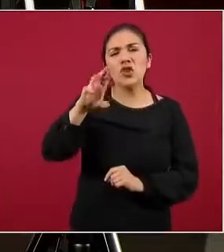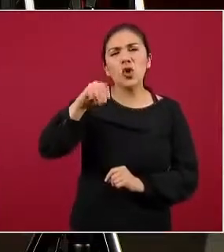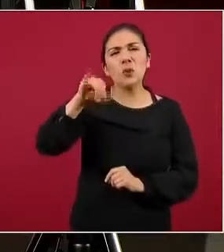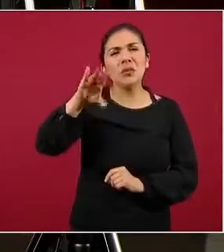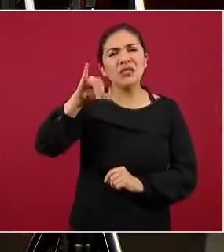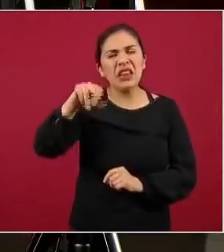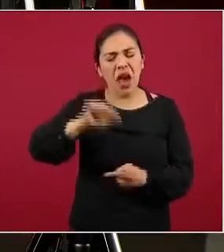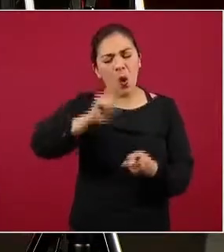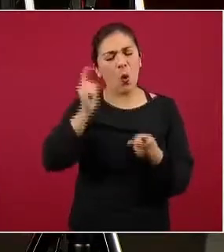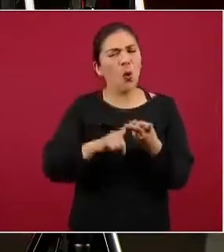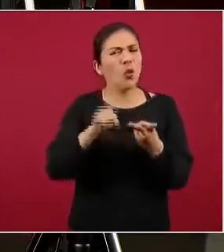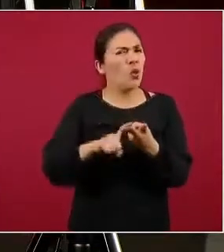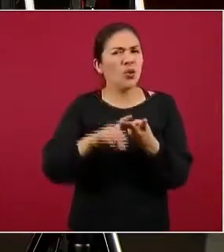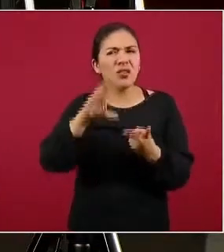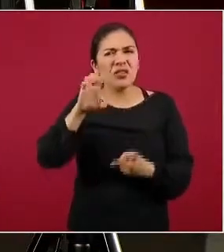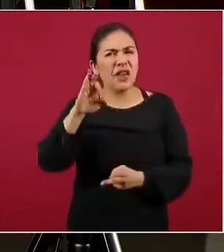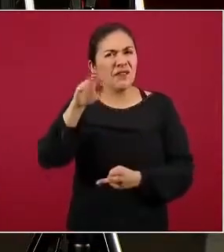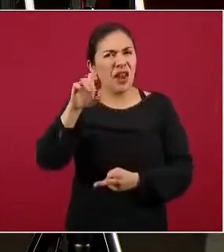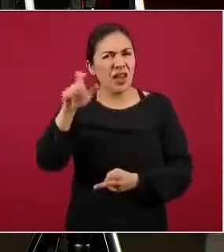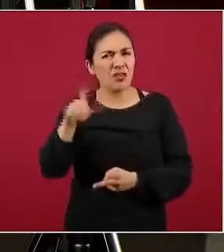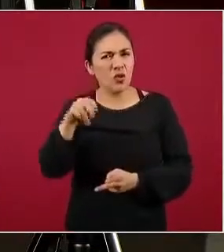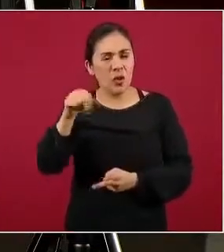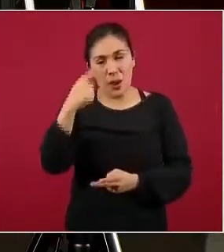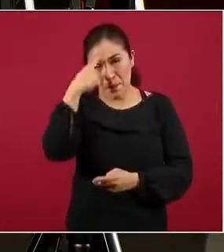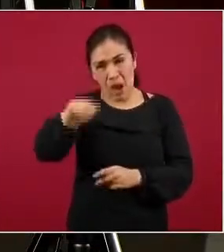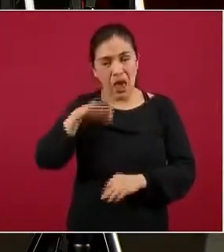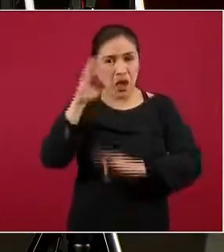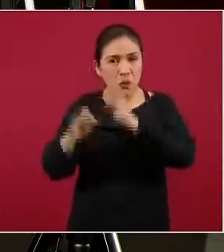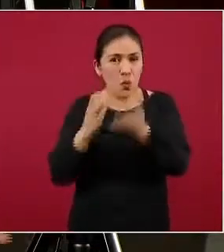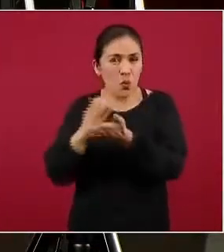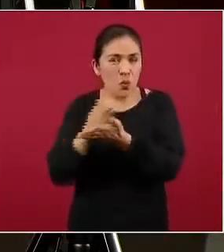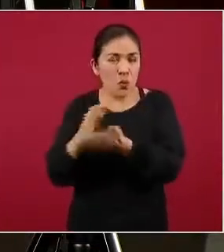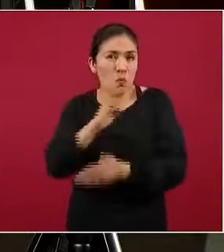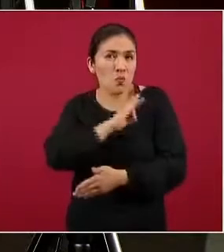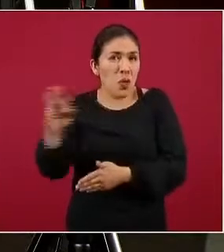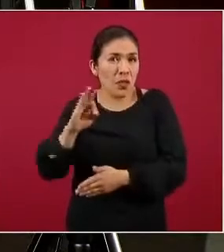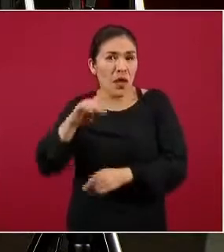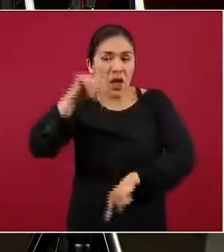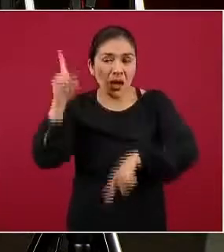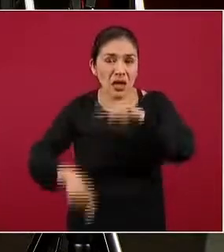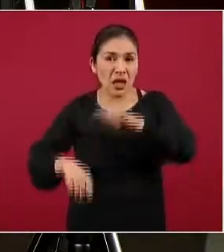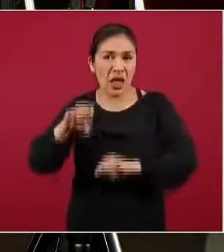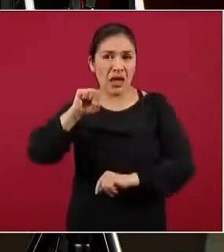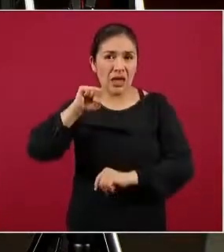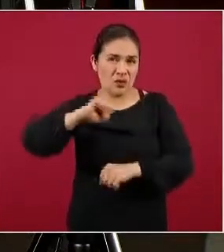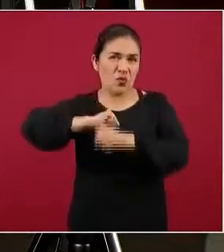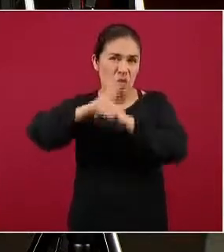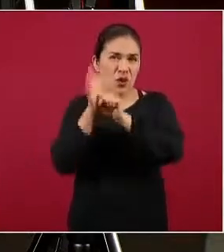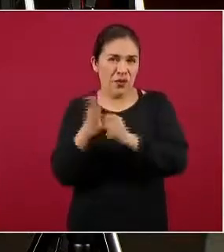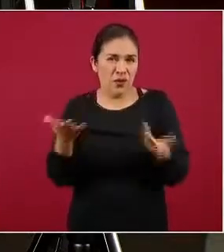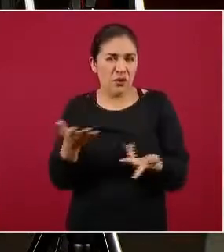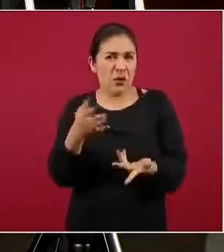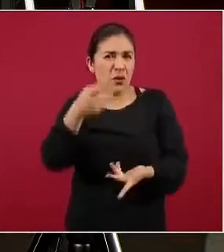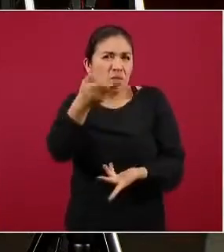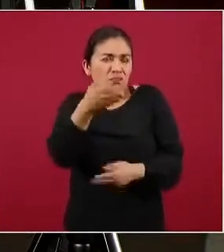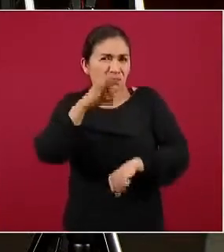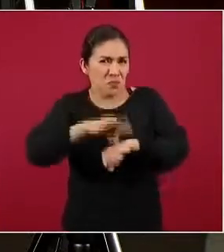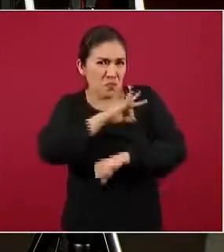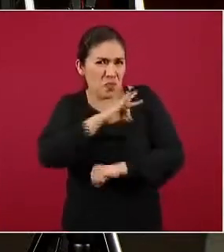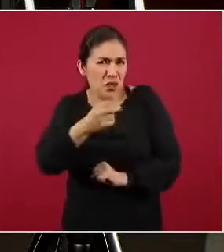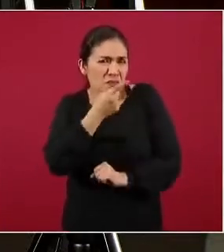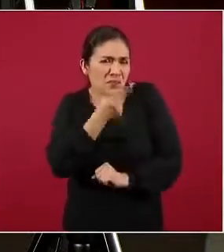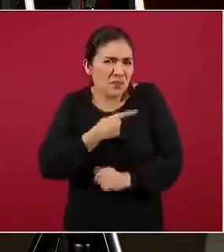ceftriaxona para tratarles la sospecha de SARS-CoV-2. Doctor, no sé si nos puede